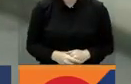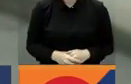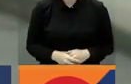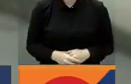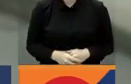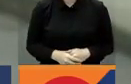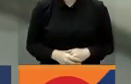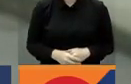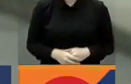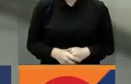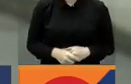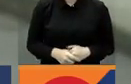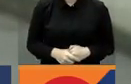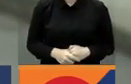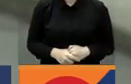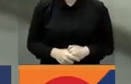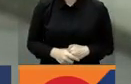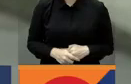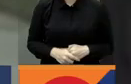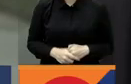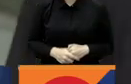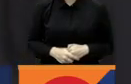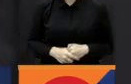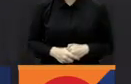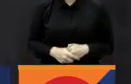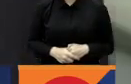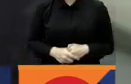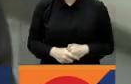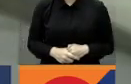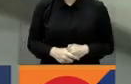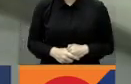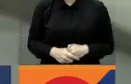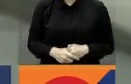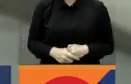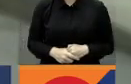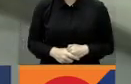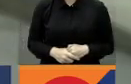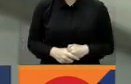Sebas, estamos fuera. Sebas.